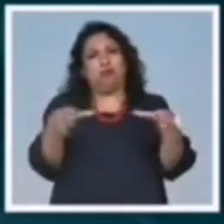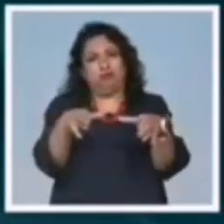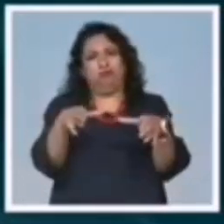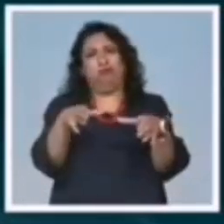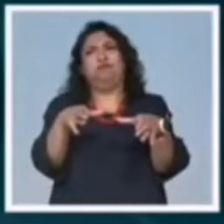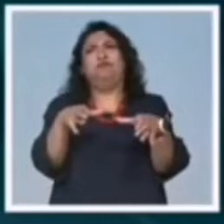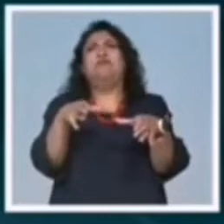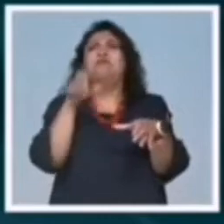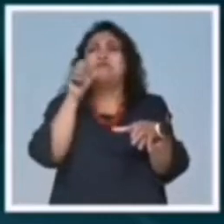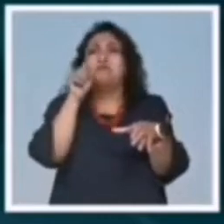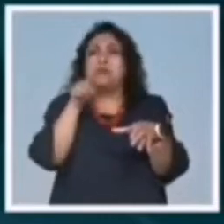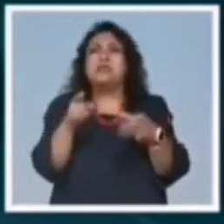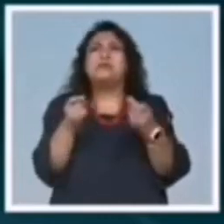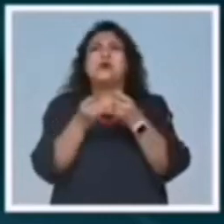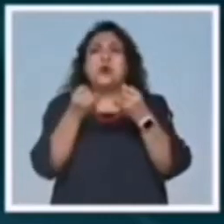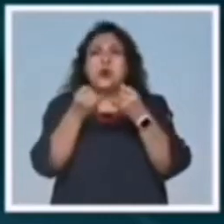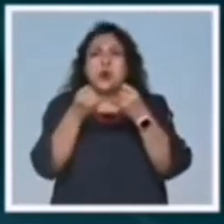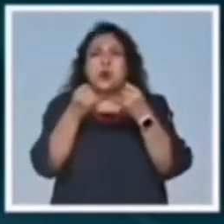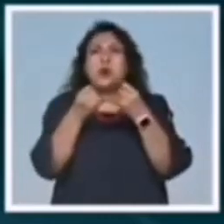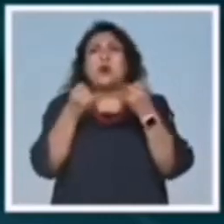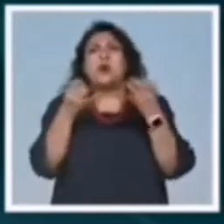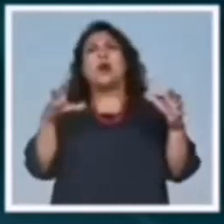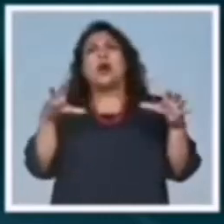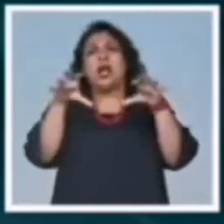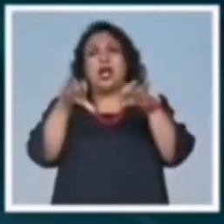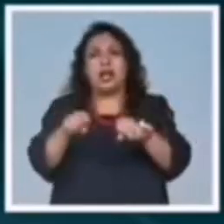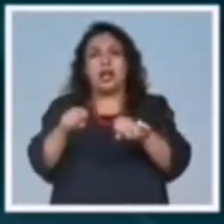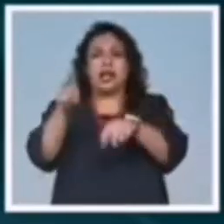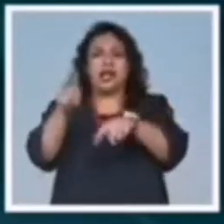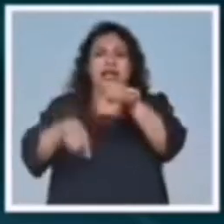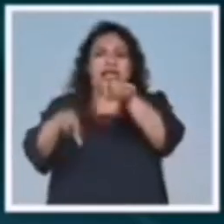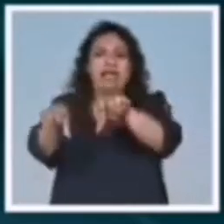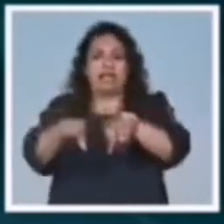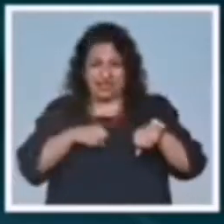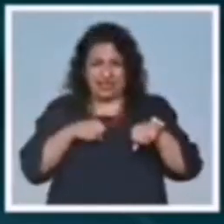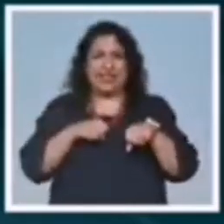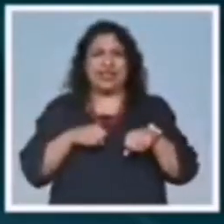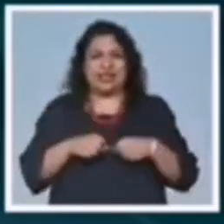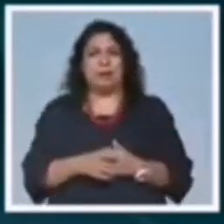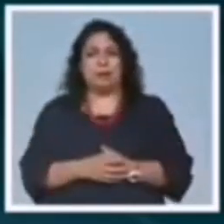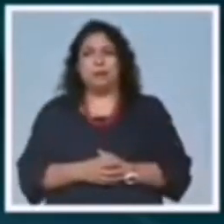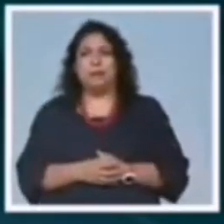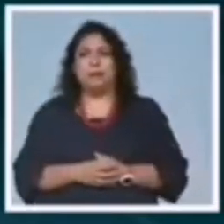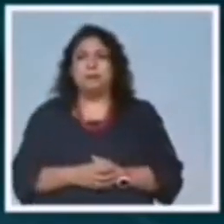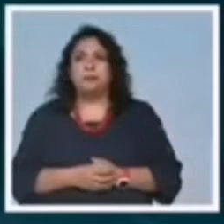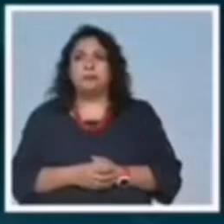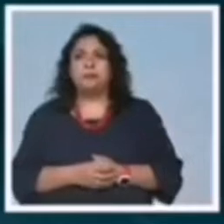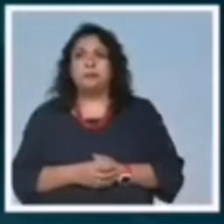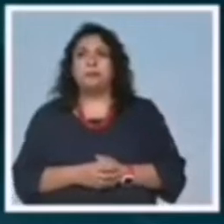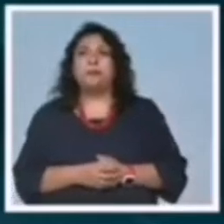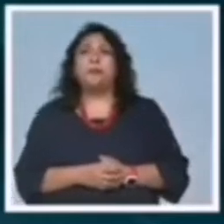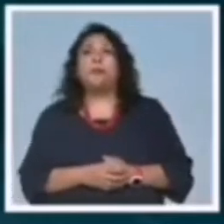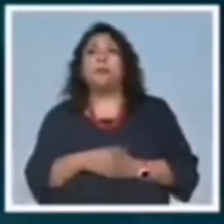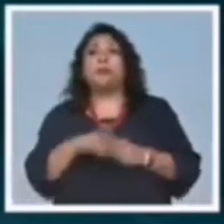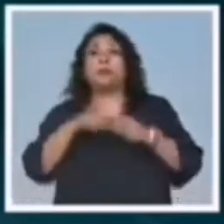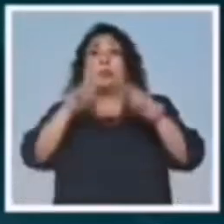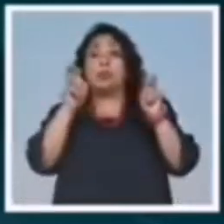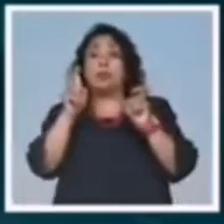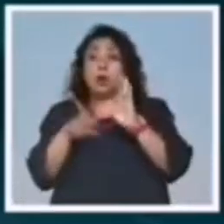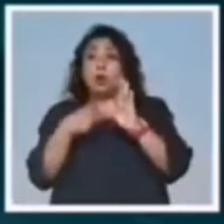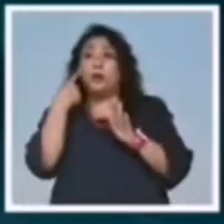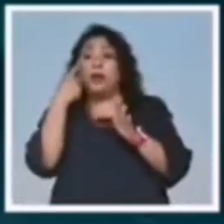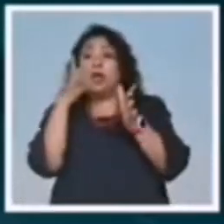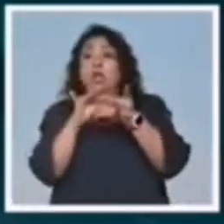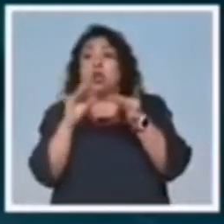colecciones por el mismo colonialismo que les arrebató ese patrimonio. Volver a contar,